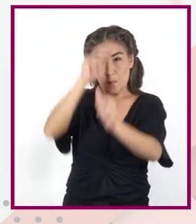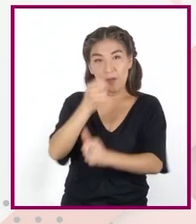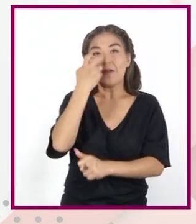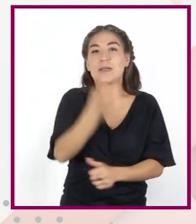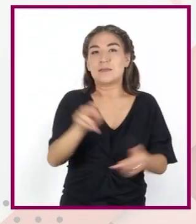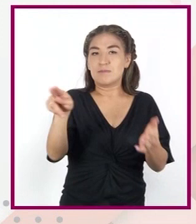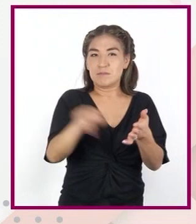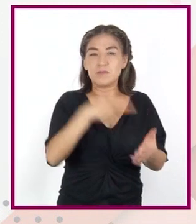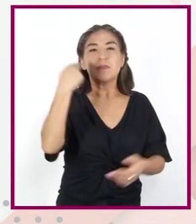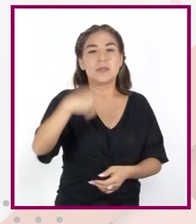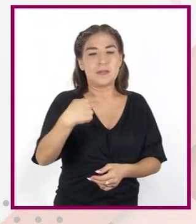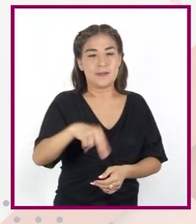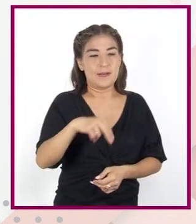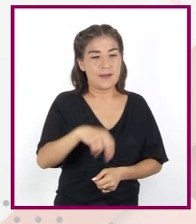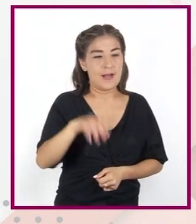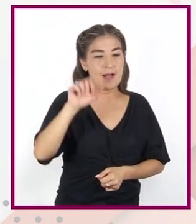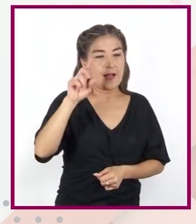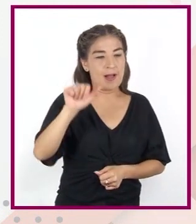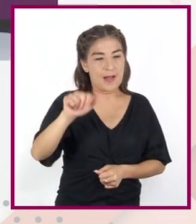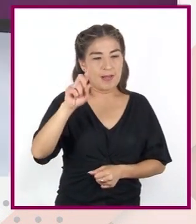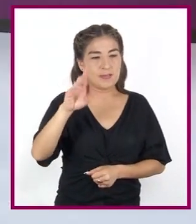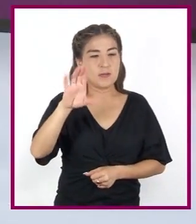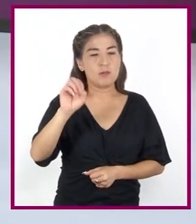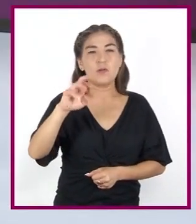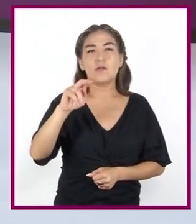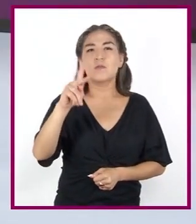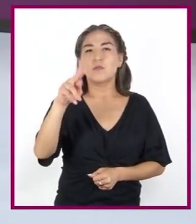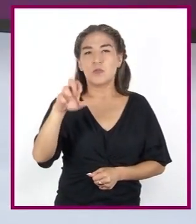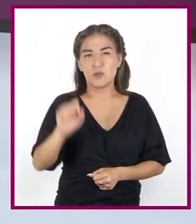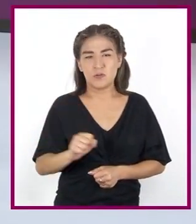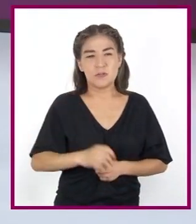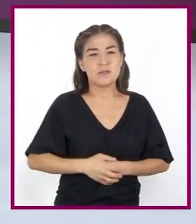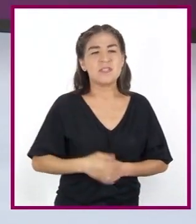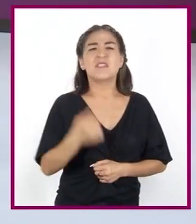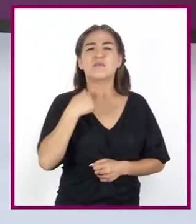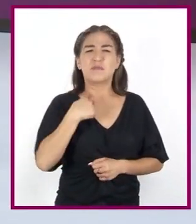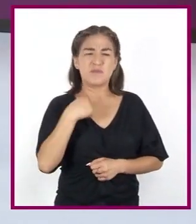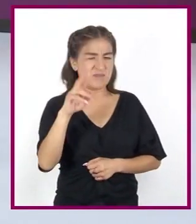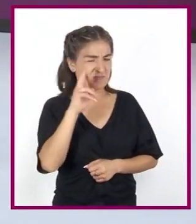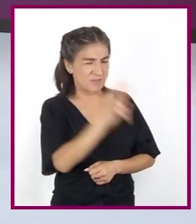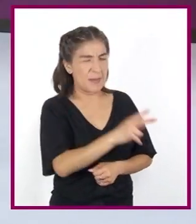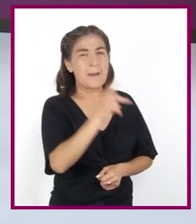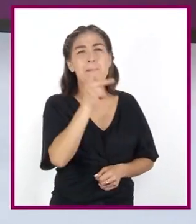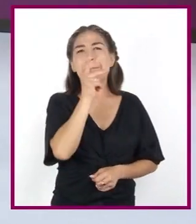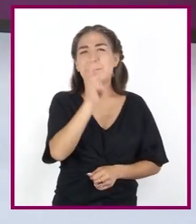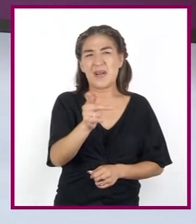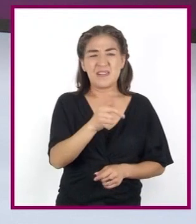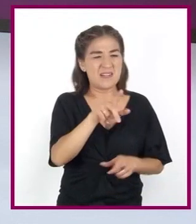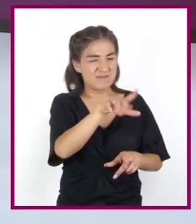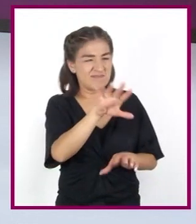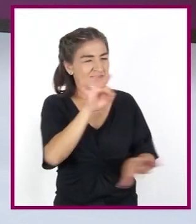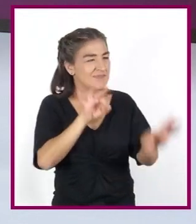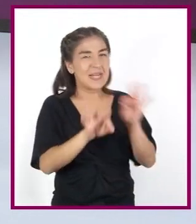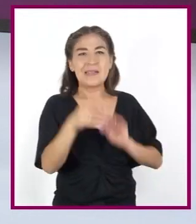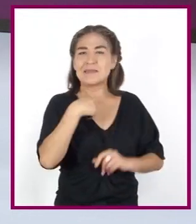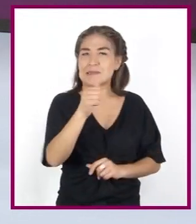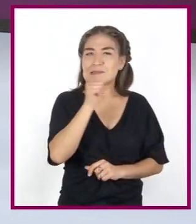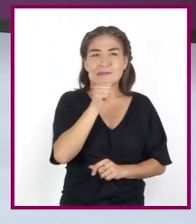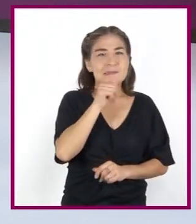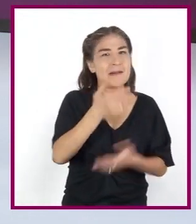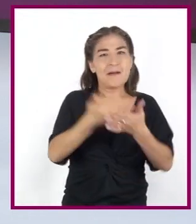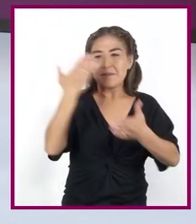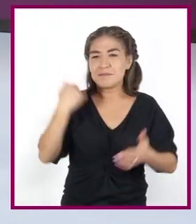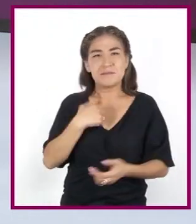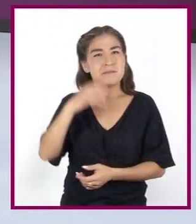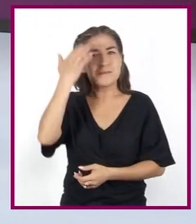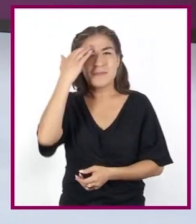modalidad denominada ad corpus. Profesora, yo encontré varias palabras que no había escuchado antes y que al menos, si